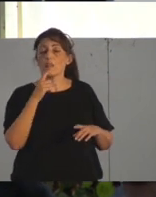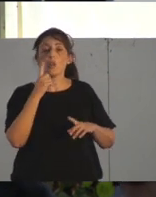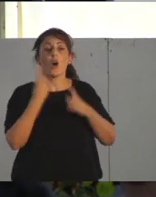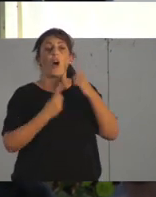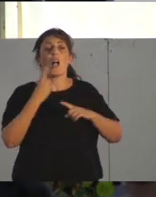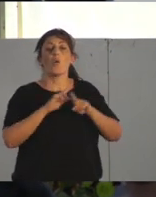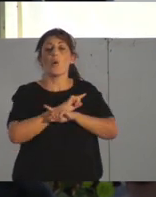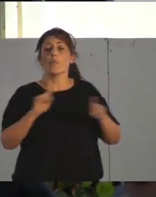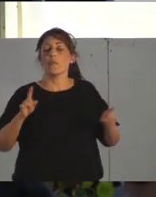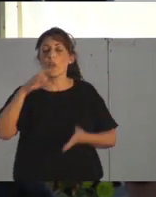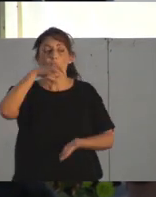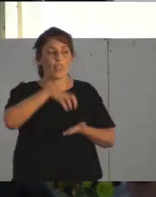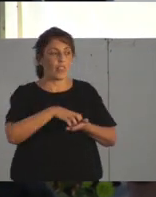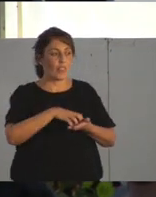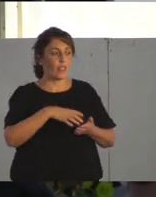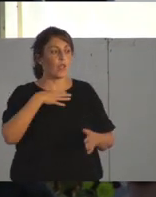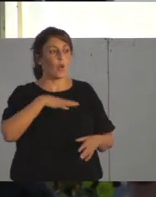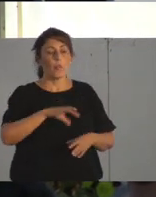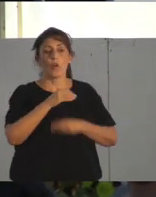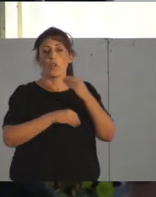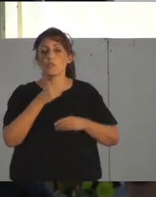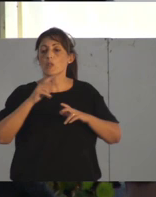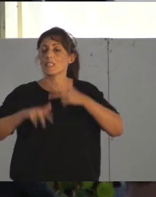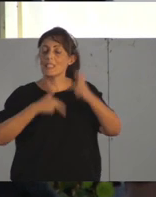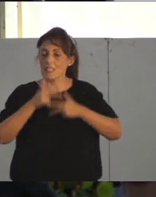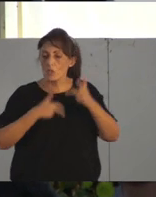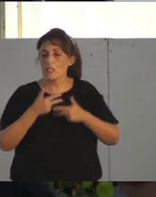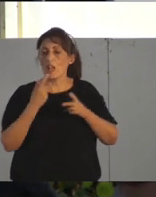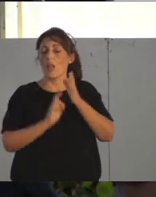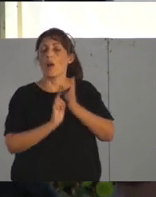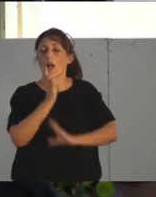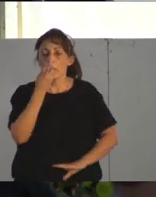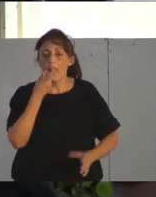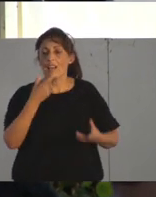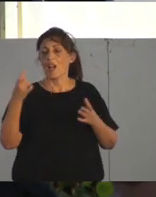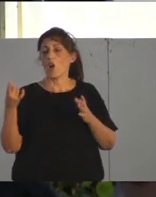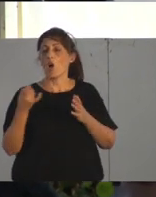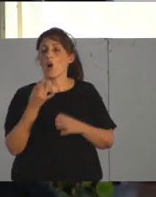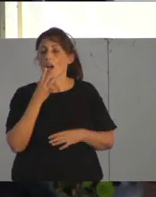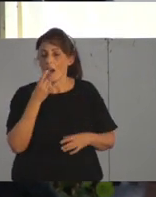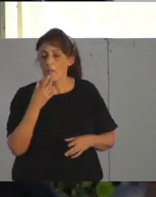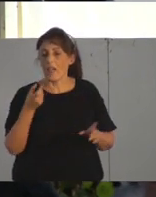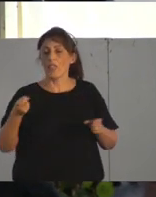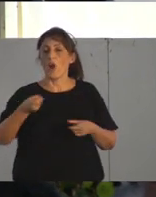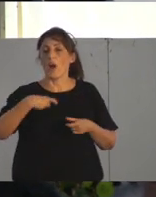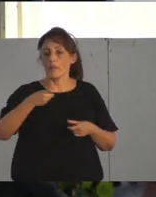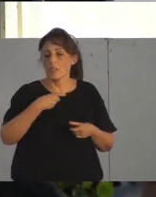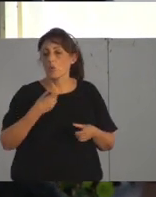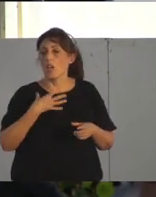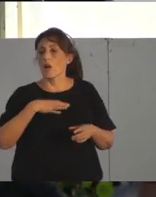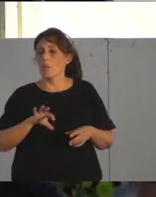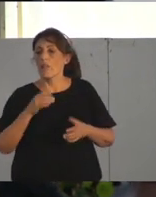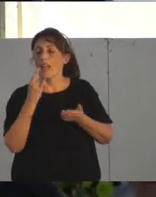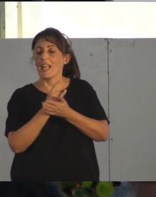nuestros centros, como podían ser pues, las ensaladas, los espárragos, las legumbres, el poder comer una carne